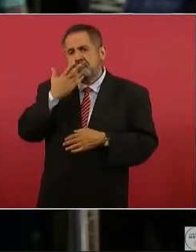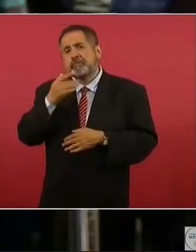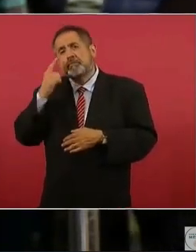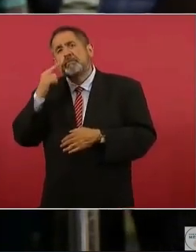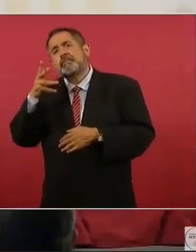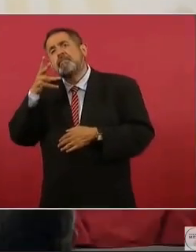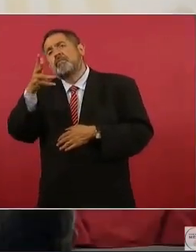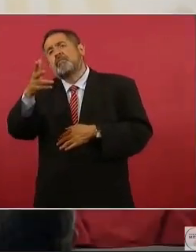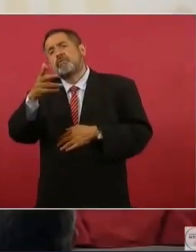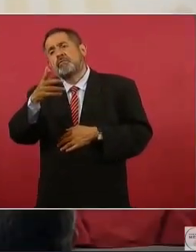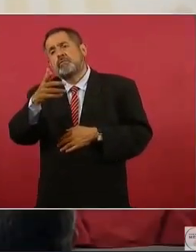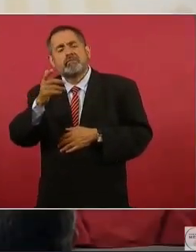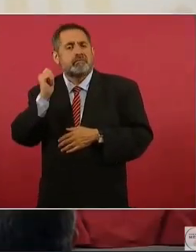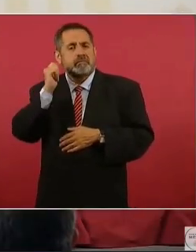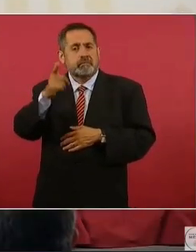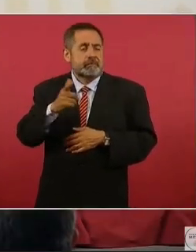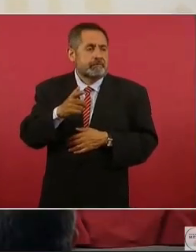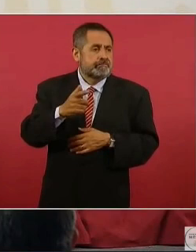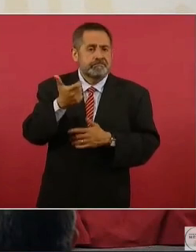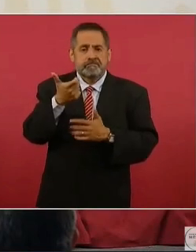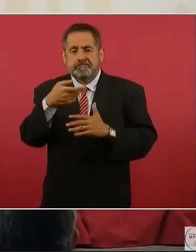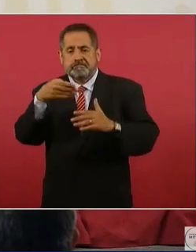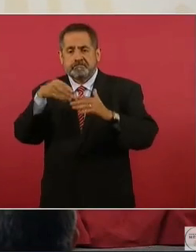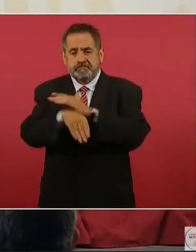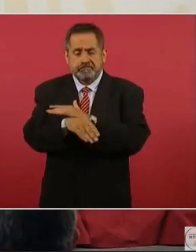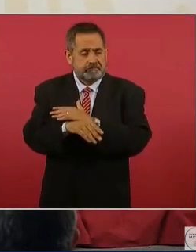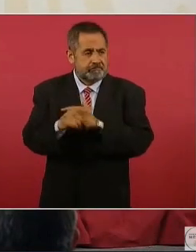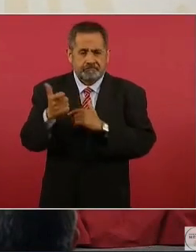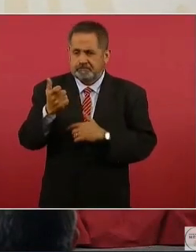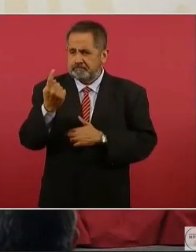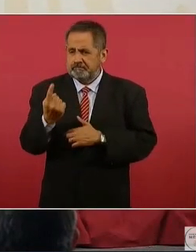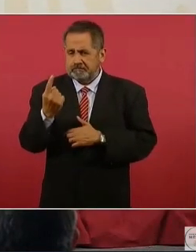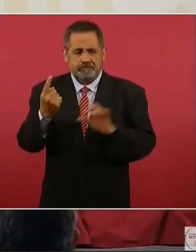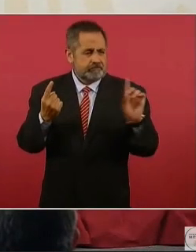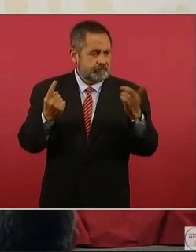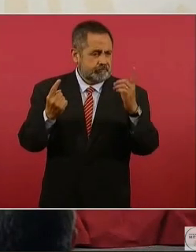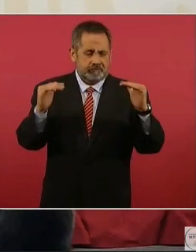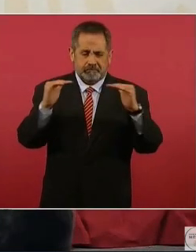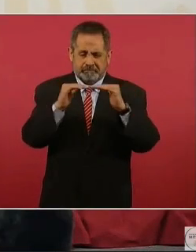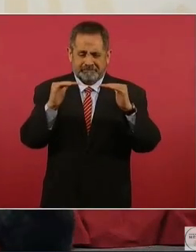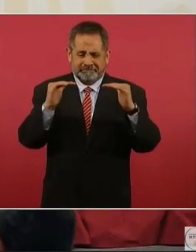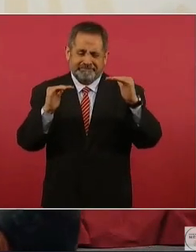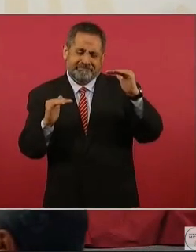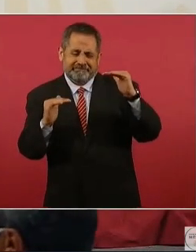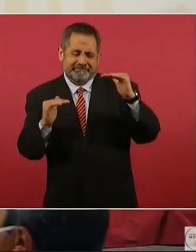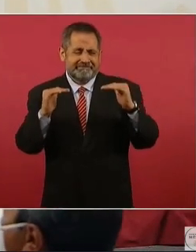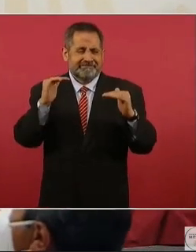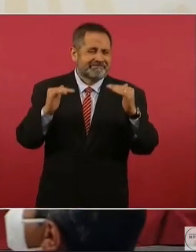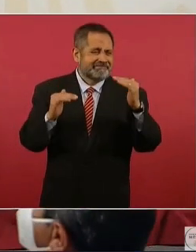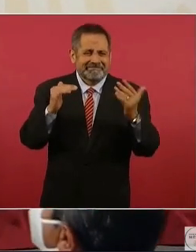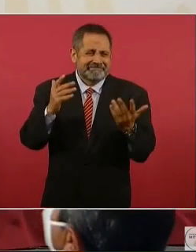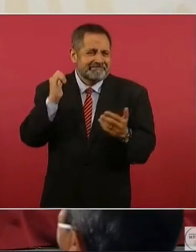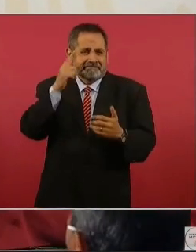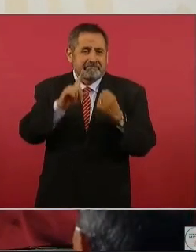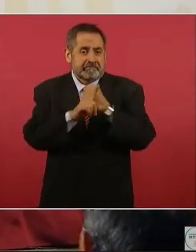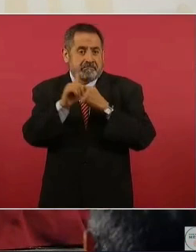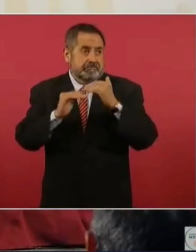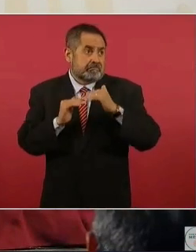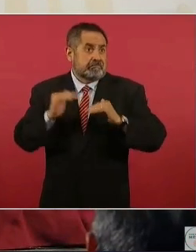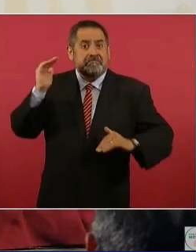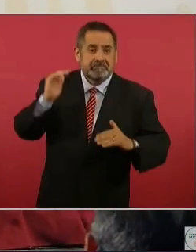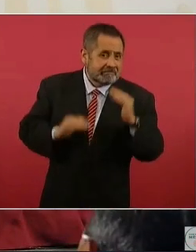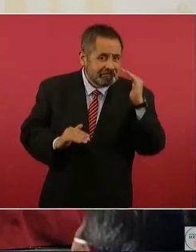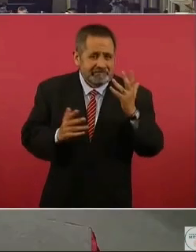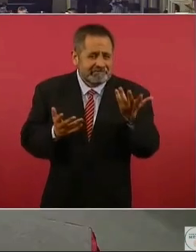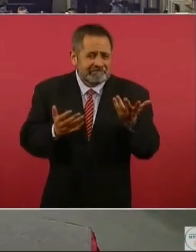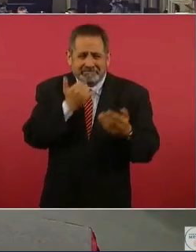horizonte ningún temor que pudiera afectar la paridad de nuestro peso dólar ni en el nivel de nuestras reservas internacionales, señor